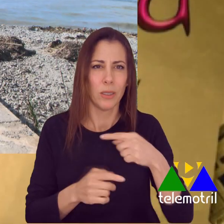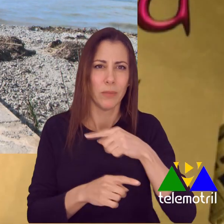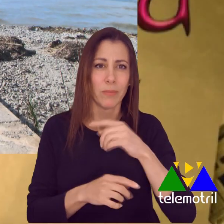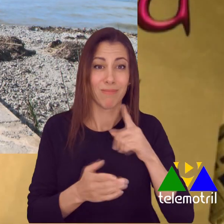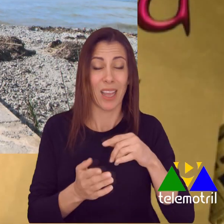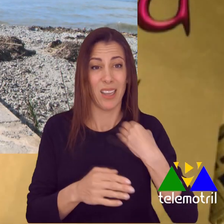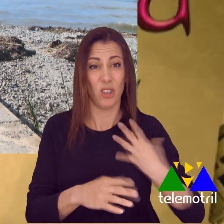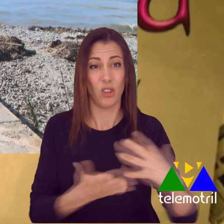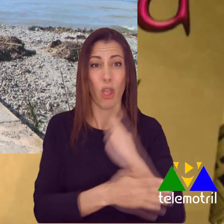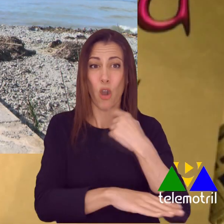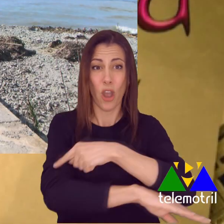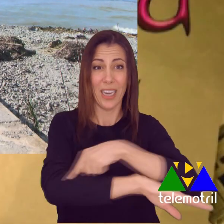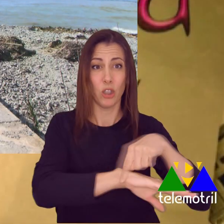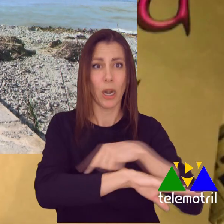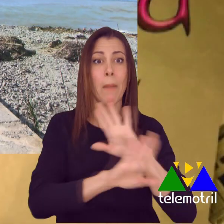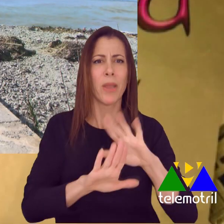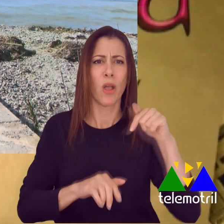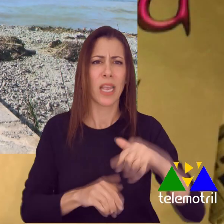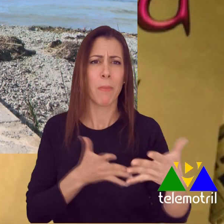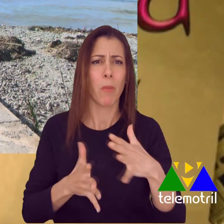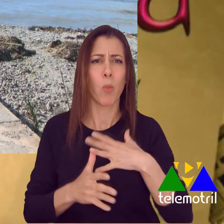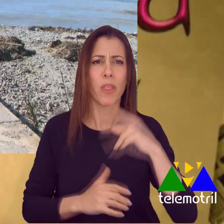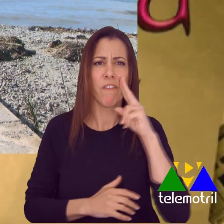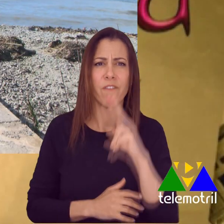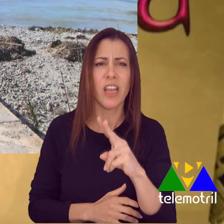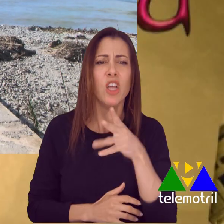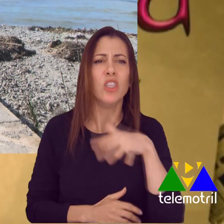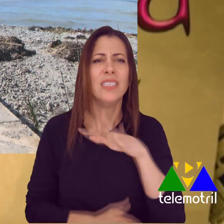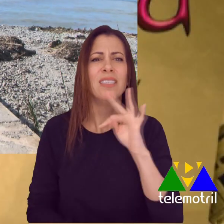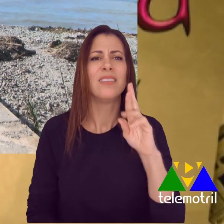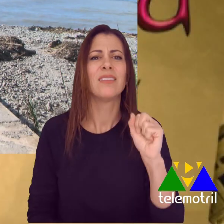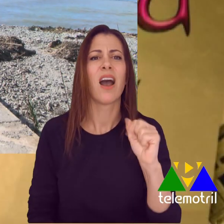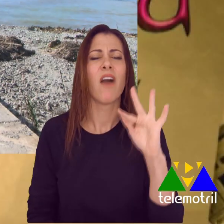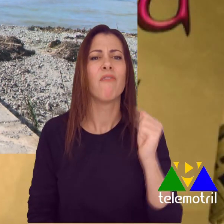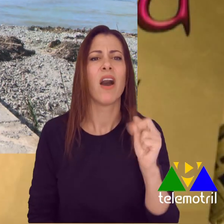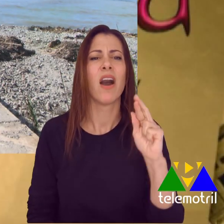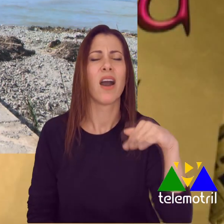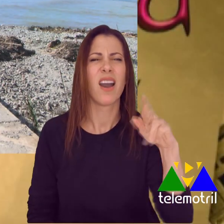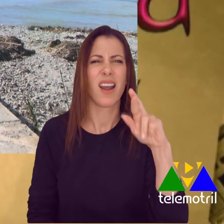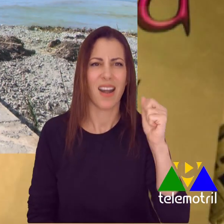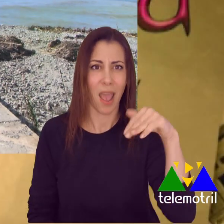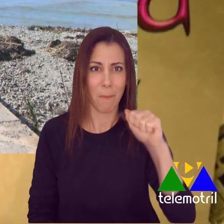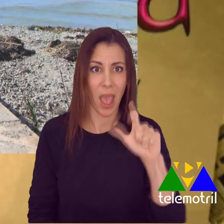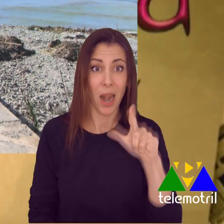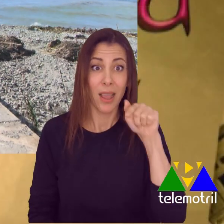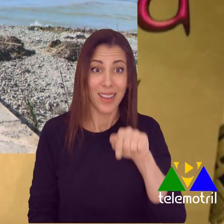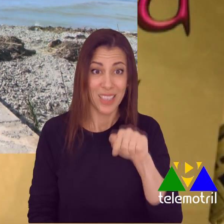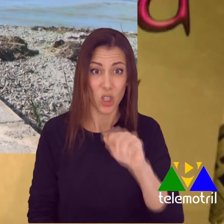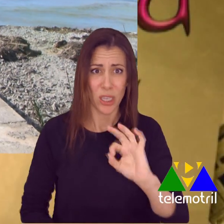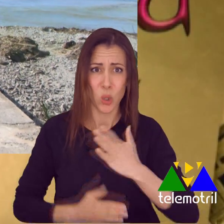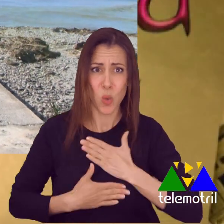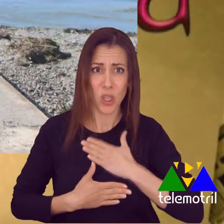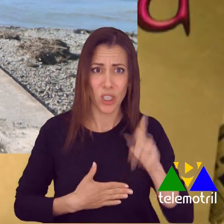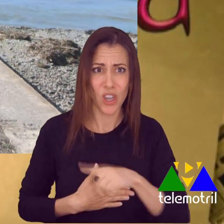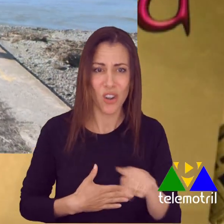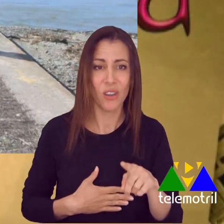que desde aquí podríamos ver más o menos donde podría estar Trafarramal, ¿no? Que esa sí era la nuestra. Eso sí, Trafarramal es la zona...